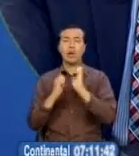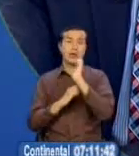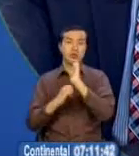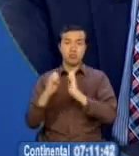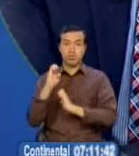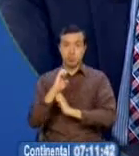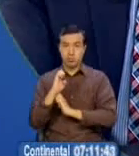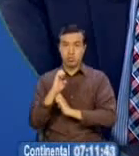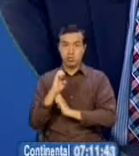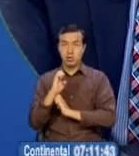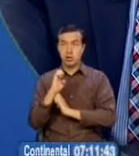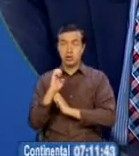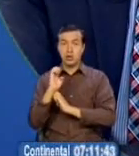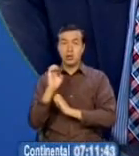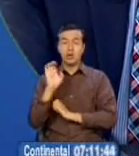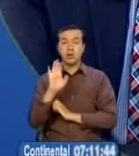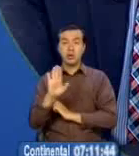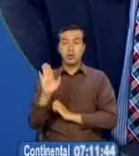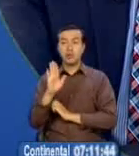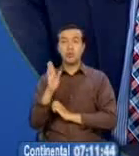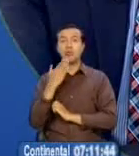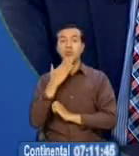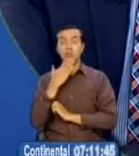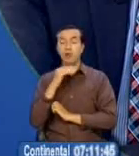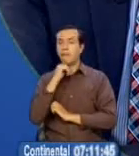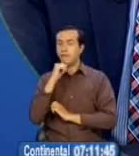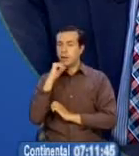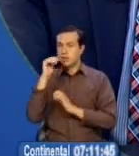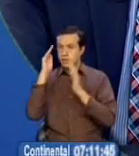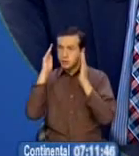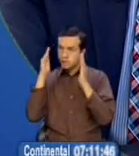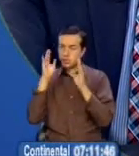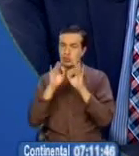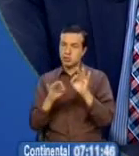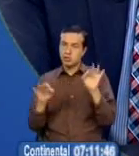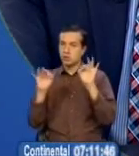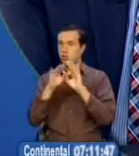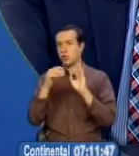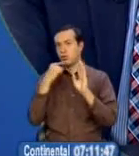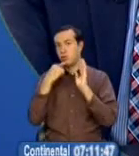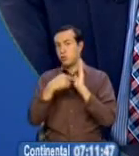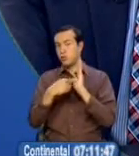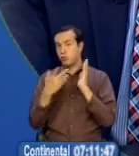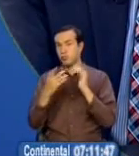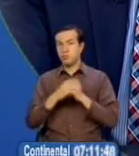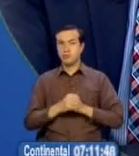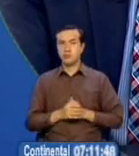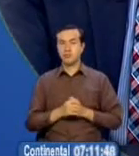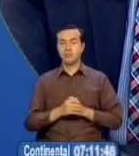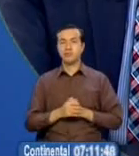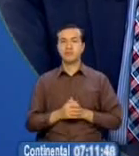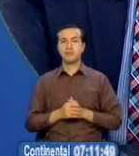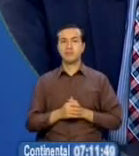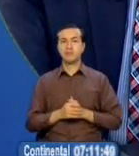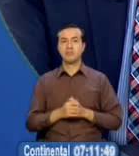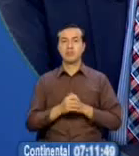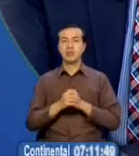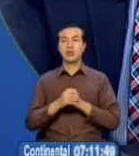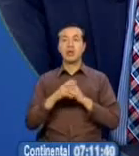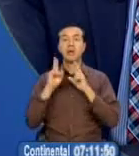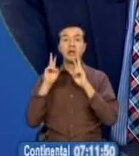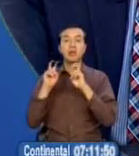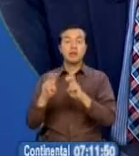no estructurales de fondo, pero que ha descuidado estos aspectos esenciales, como por ejemplo los sistemas de